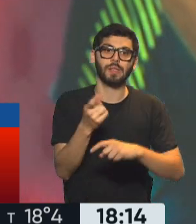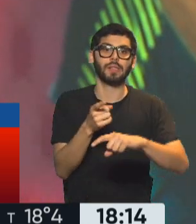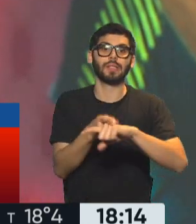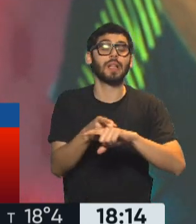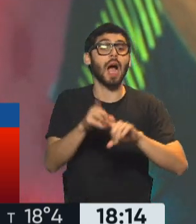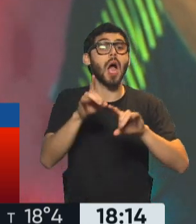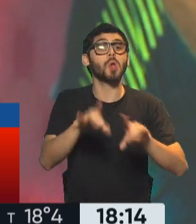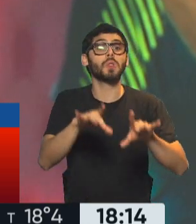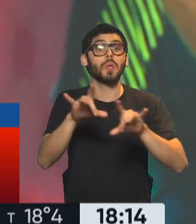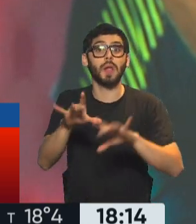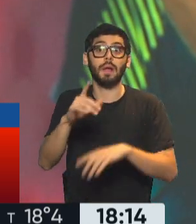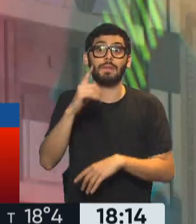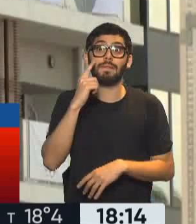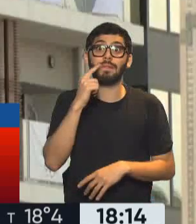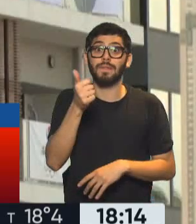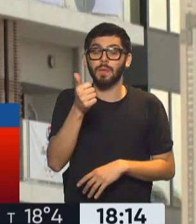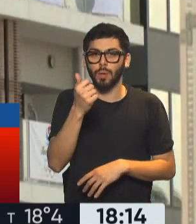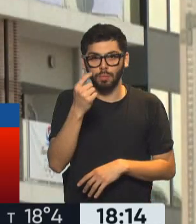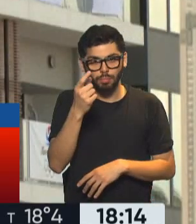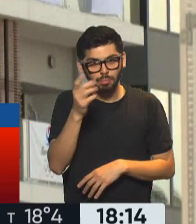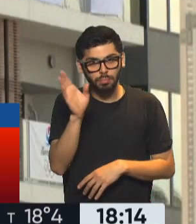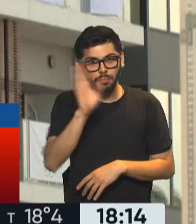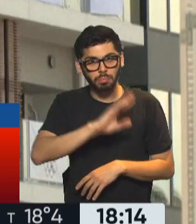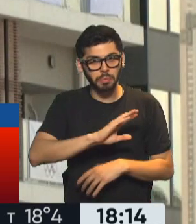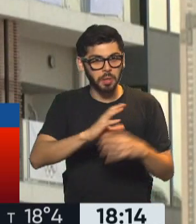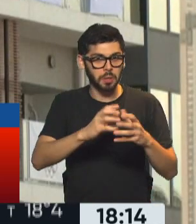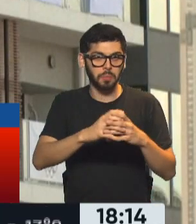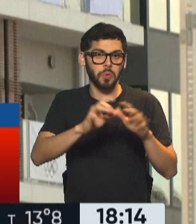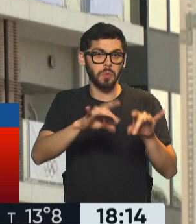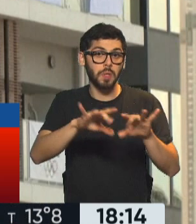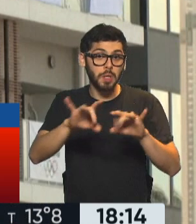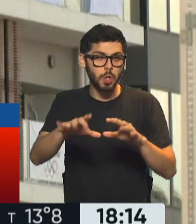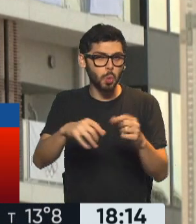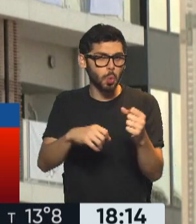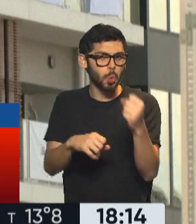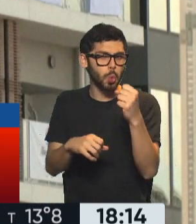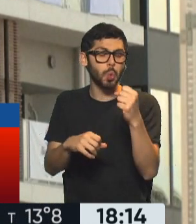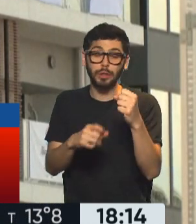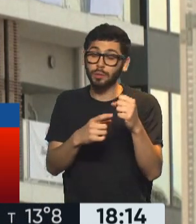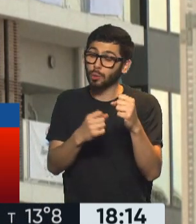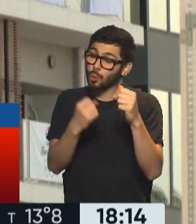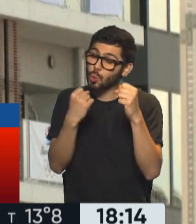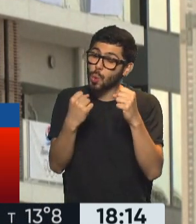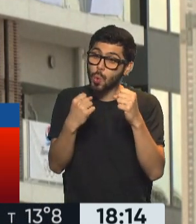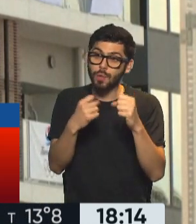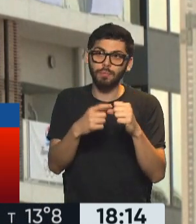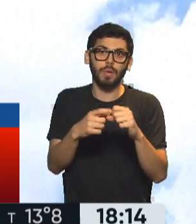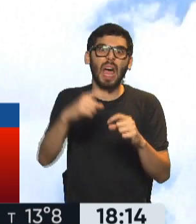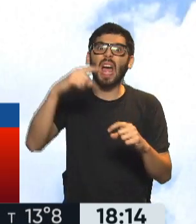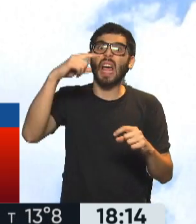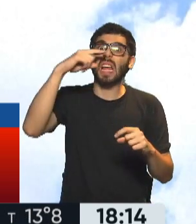sin embargo tenemos que hablar de este equipo australiano y no del argentino porque fue durísimo tuvo siete amonestados